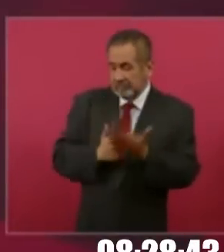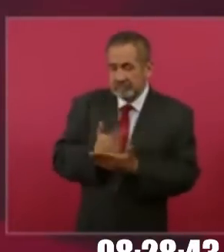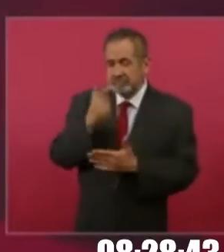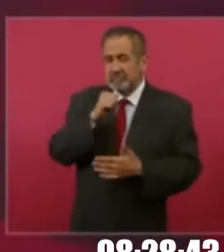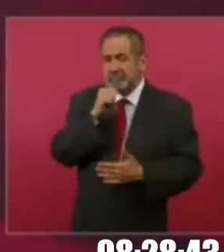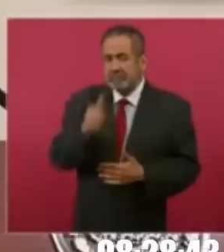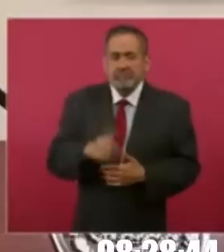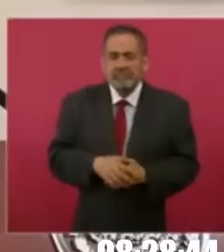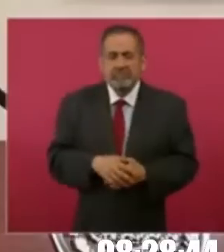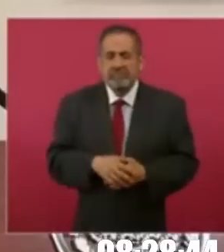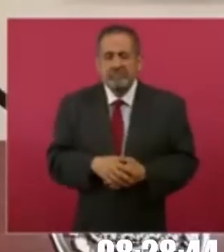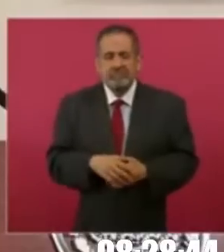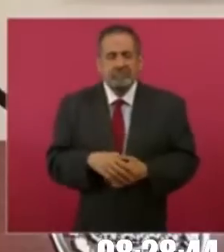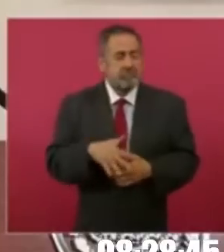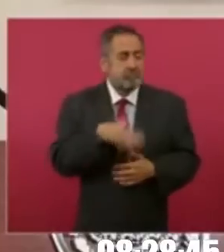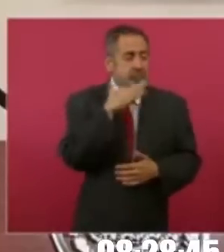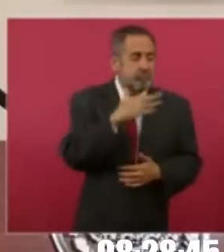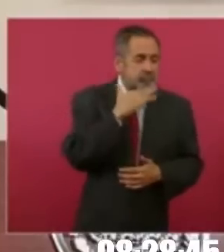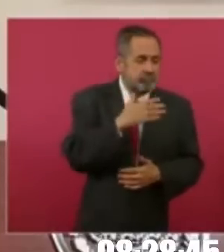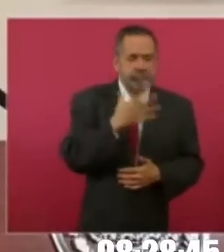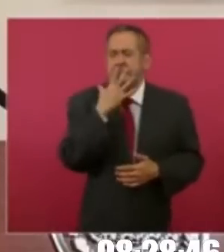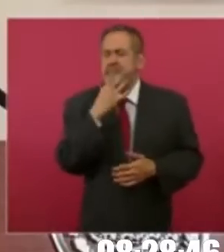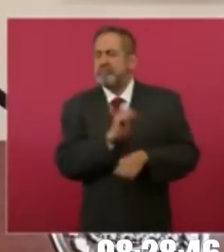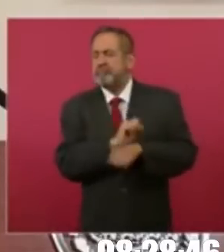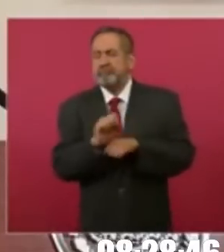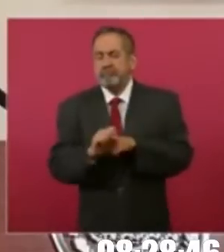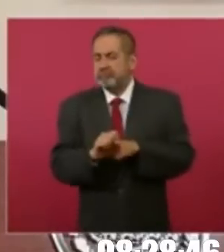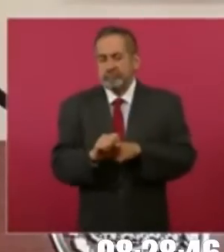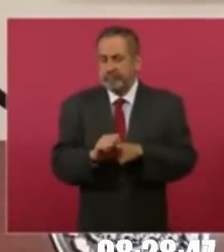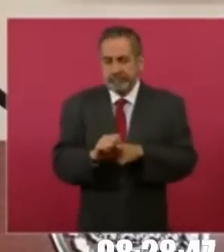a la corrupción como delito grave